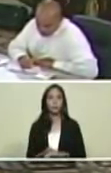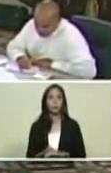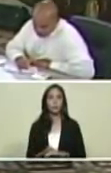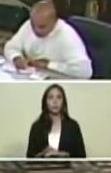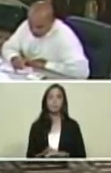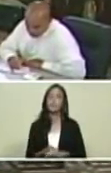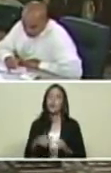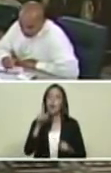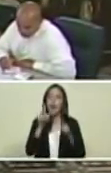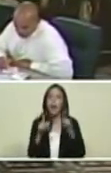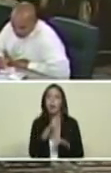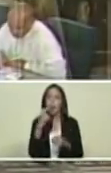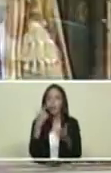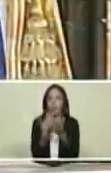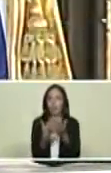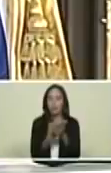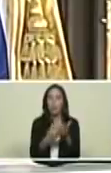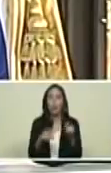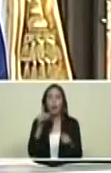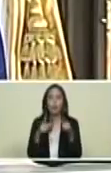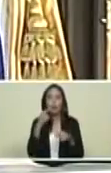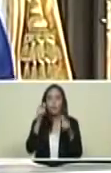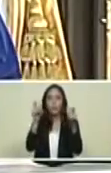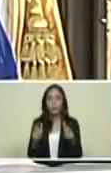algunos testimonios del arranque del año escolar